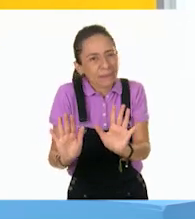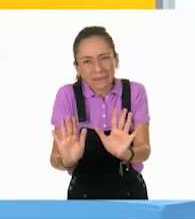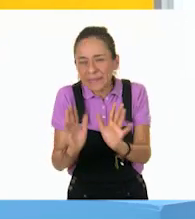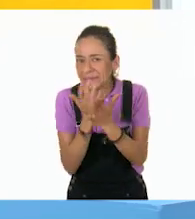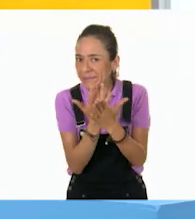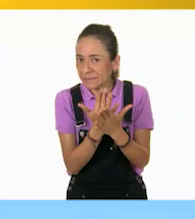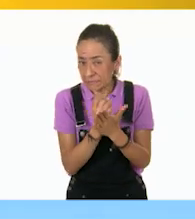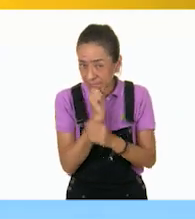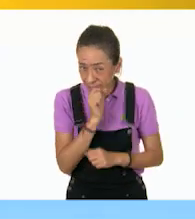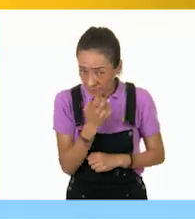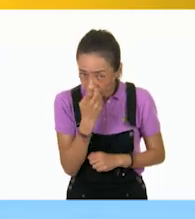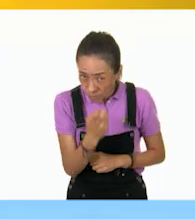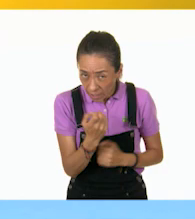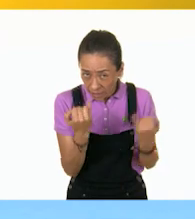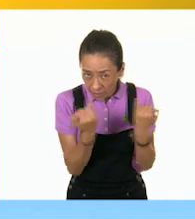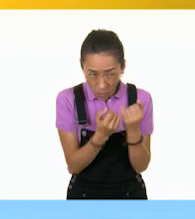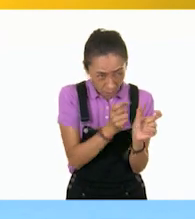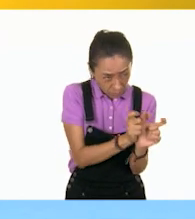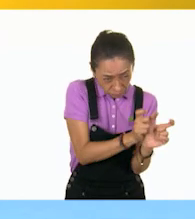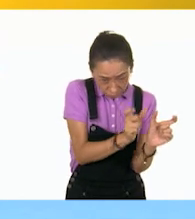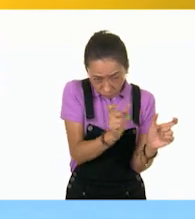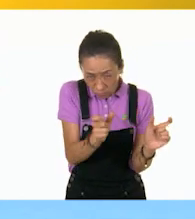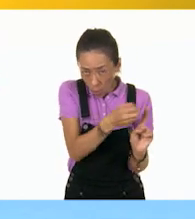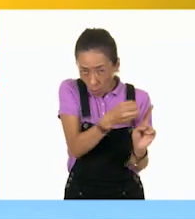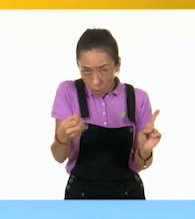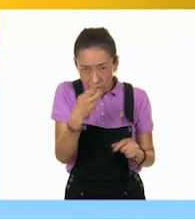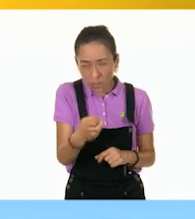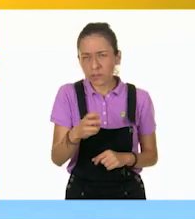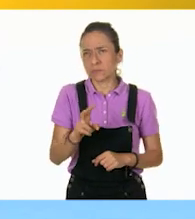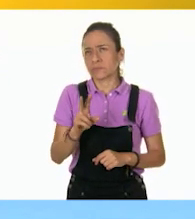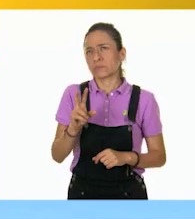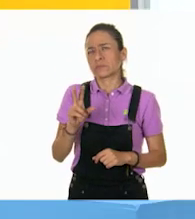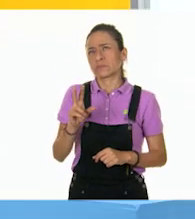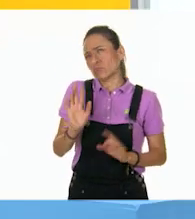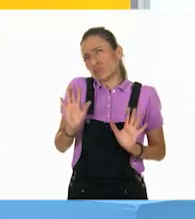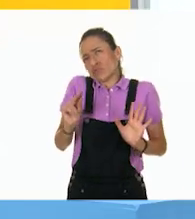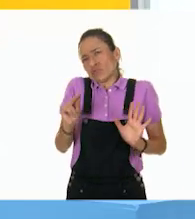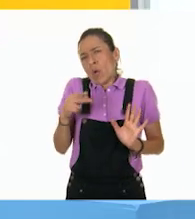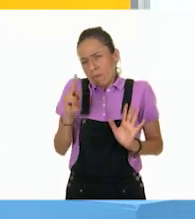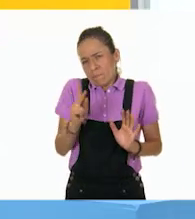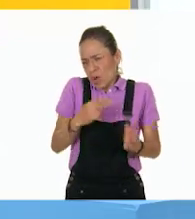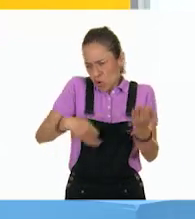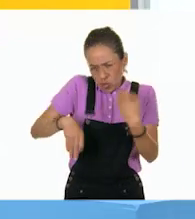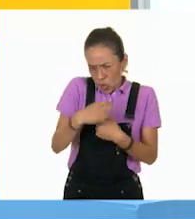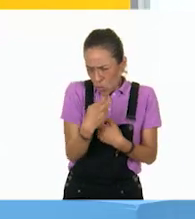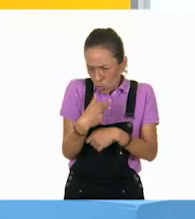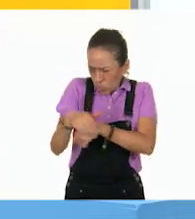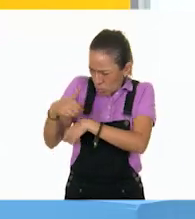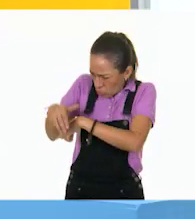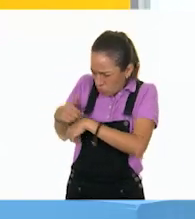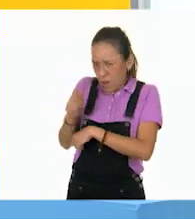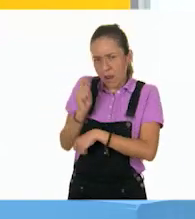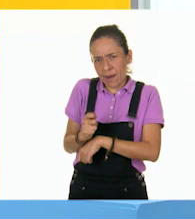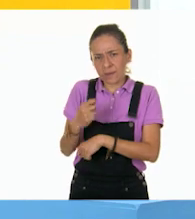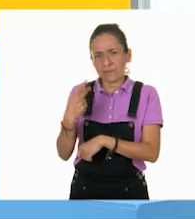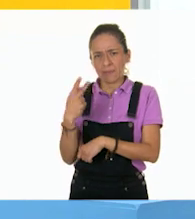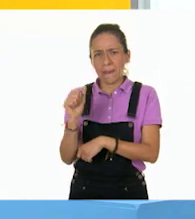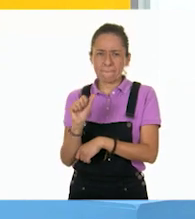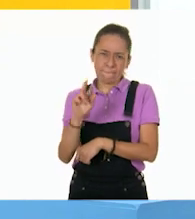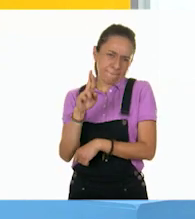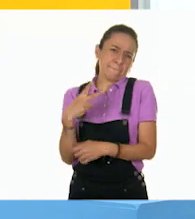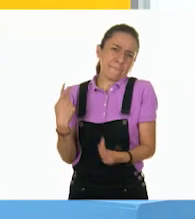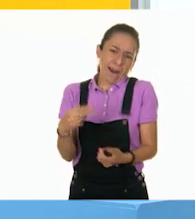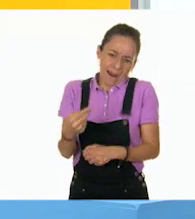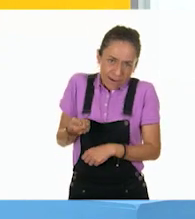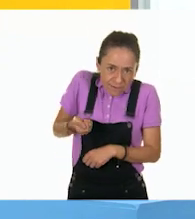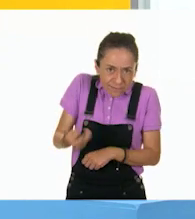orden siguen? No, pero todos son números pares, ¿o no? Ok. son números pares, pero una